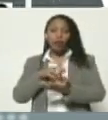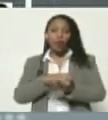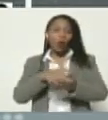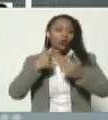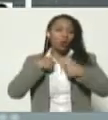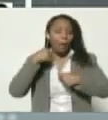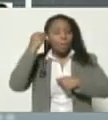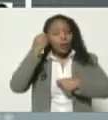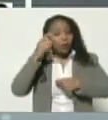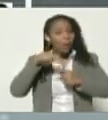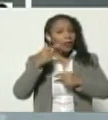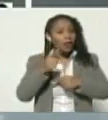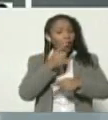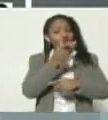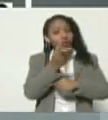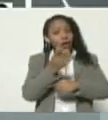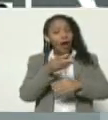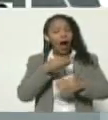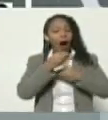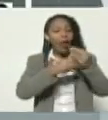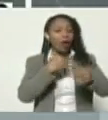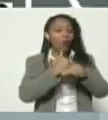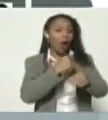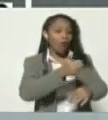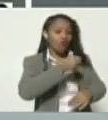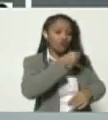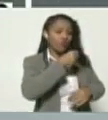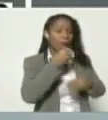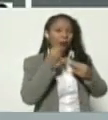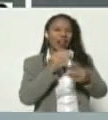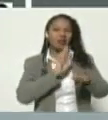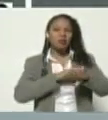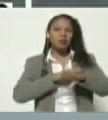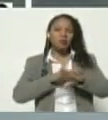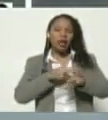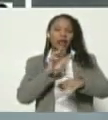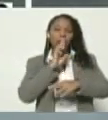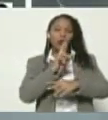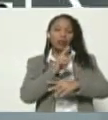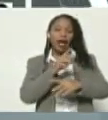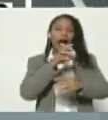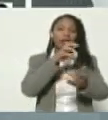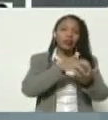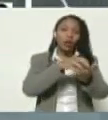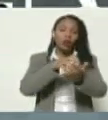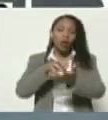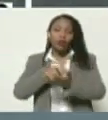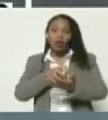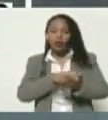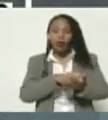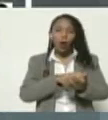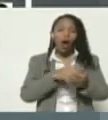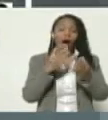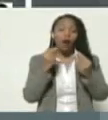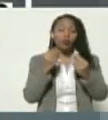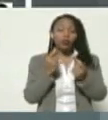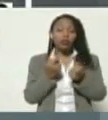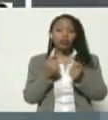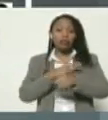imagino que mañana ustedes darán la rueda de prensa para transmitir resultados por estado. Hay mucho